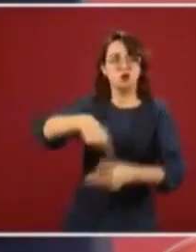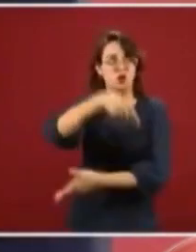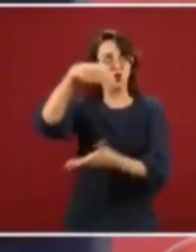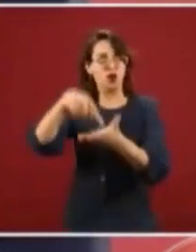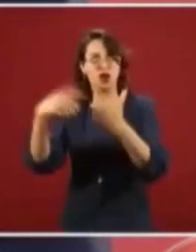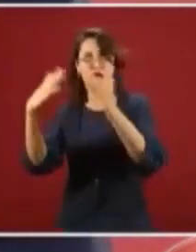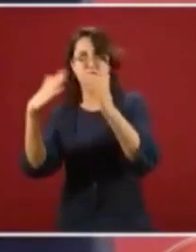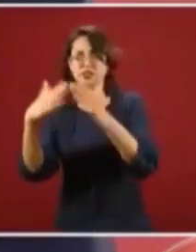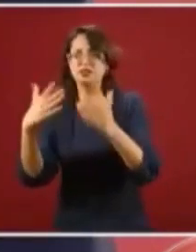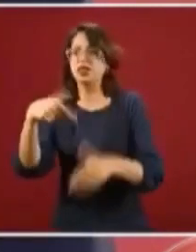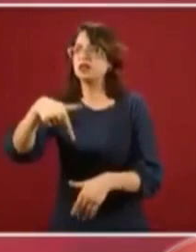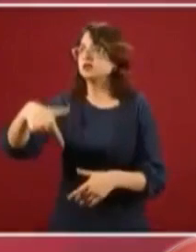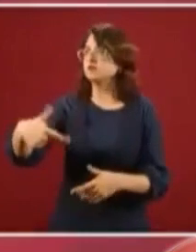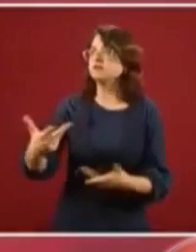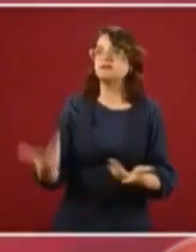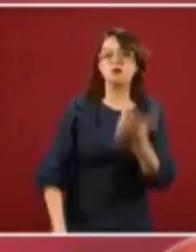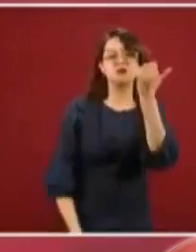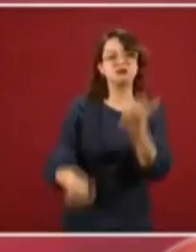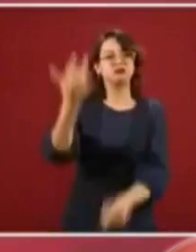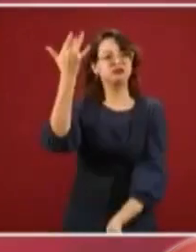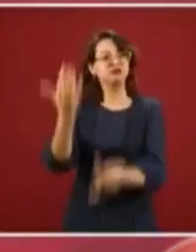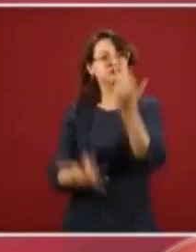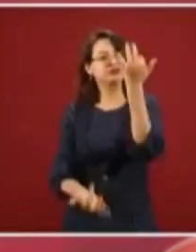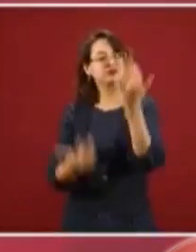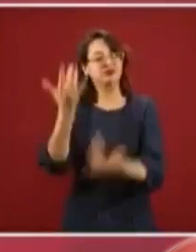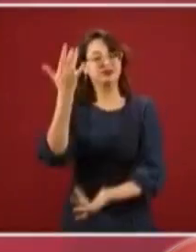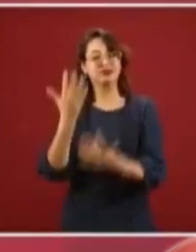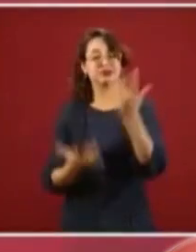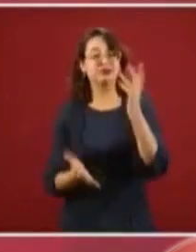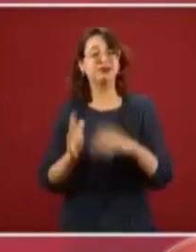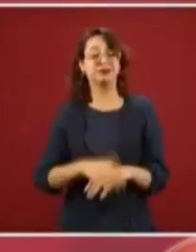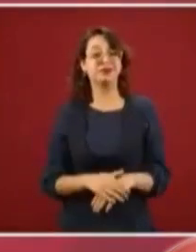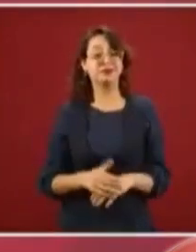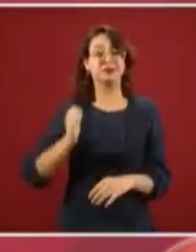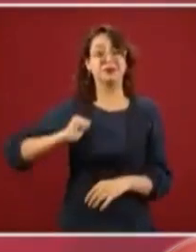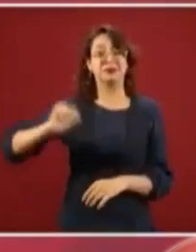entre el virrey y el arzobispo.